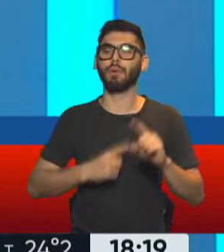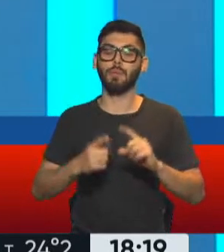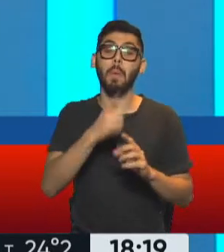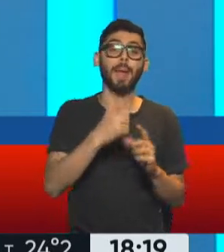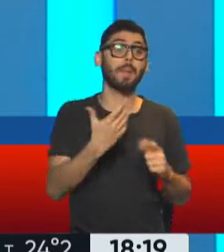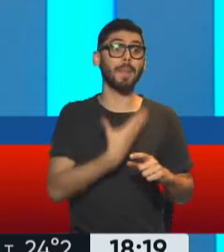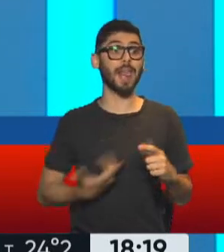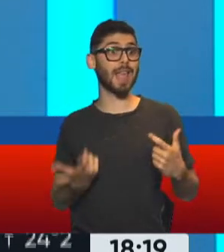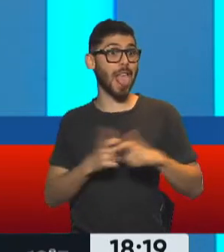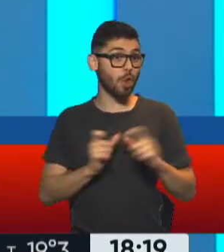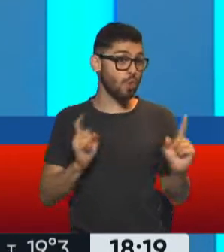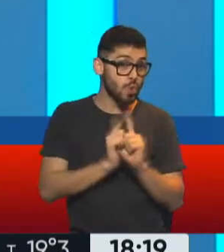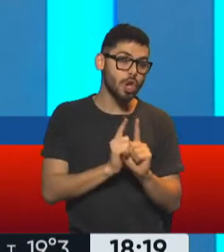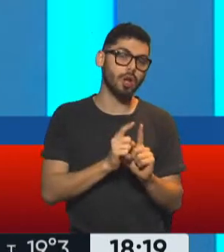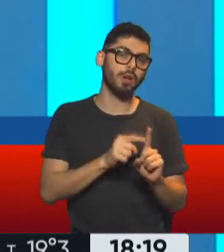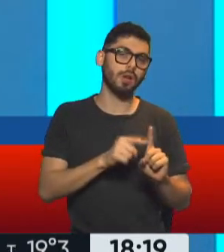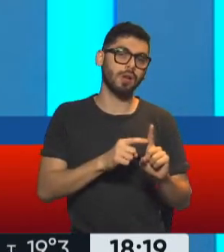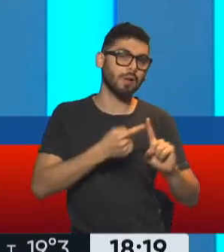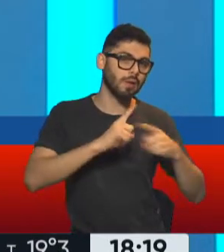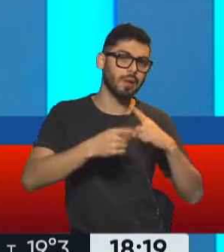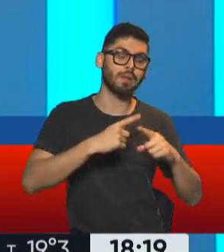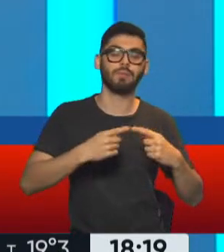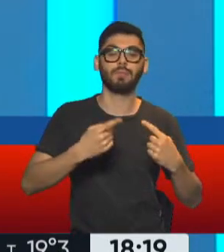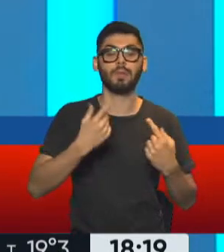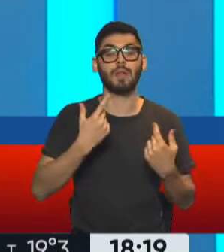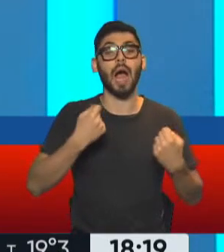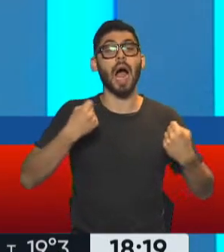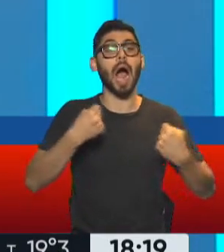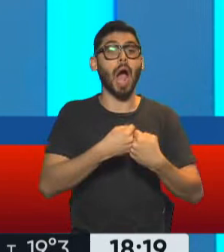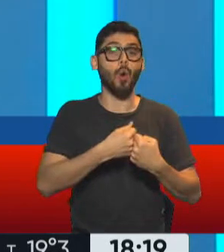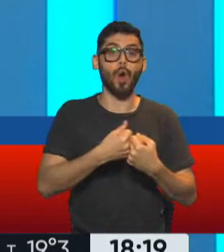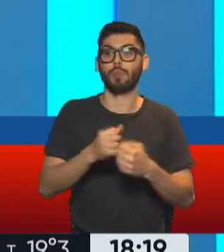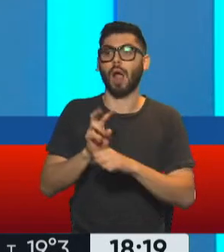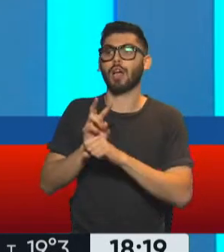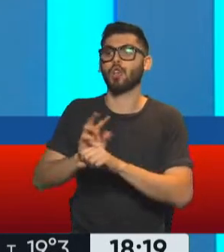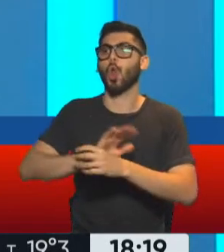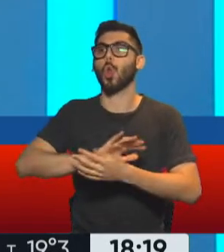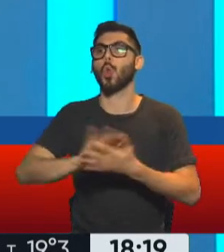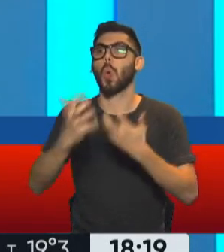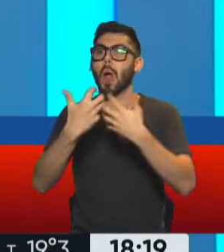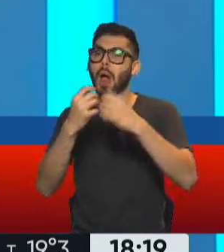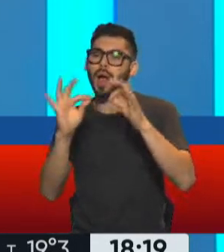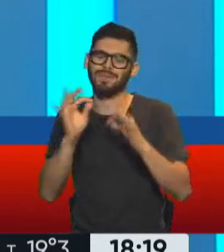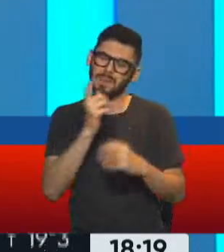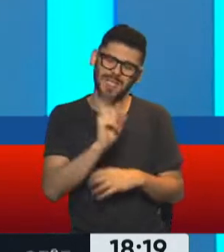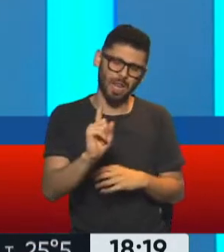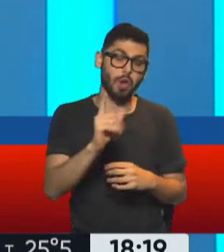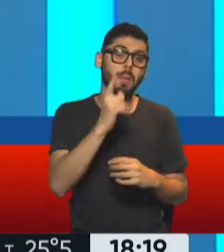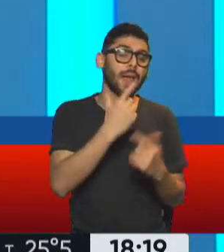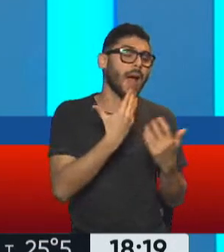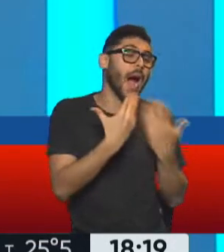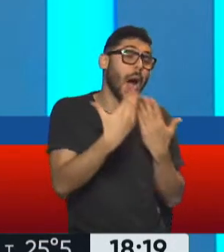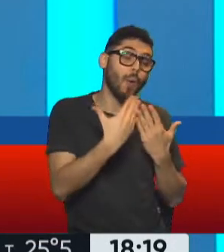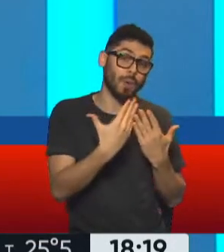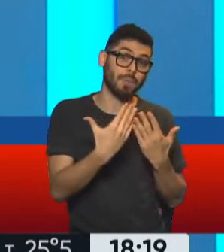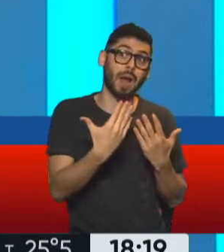el presidente se hayan este cerrado acuerdos para establecer nuevos mecanismos de seguridad en ningún sistema sino que me parece que es un acercamiento un paso más